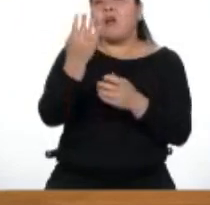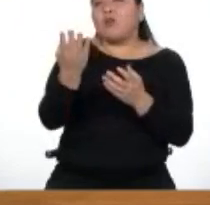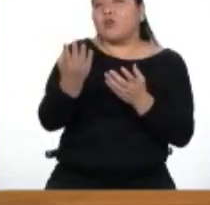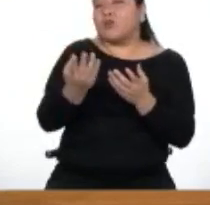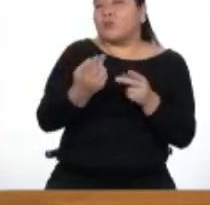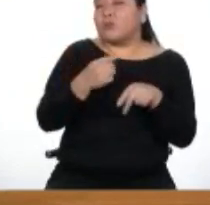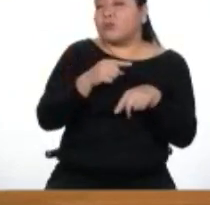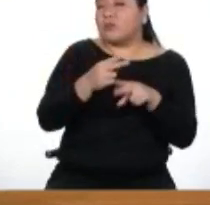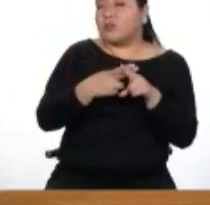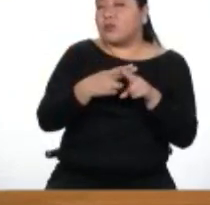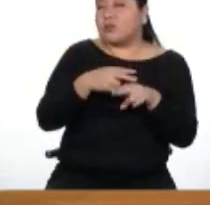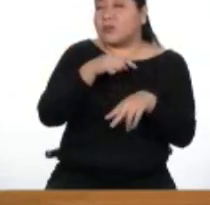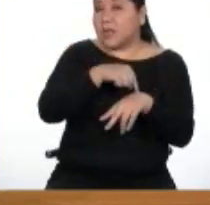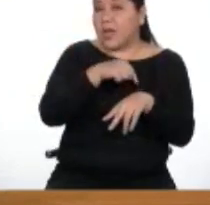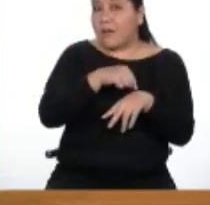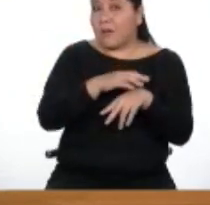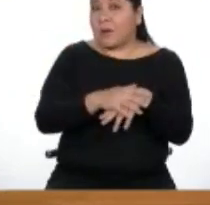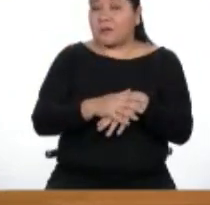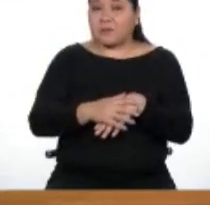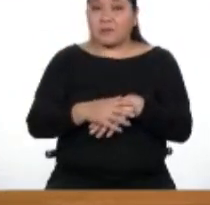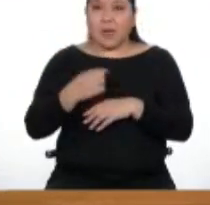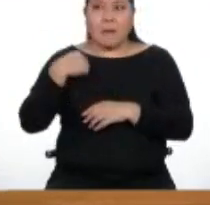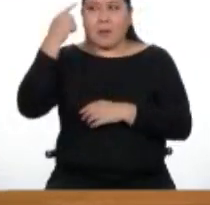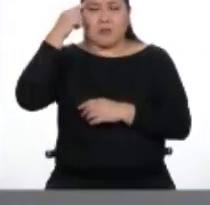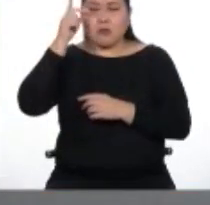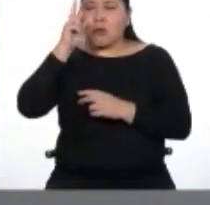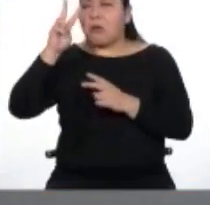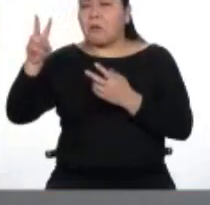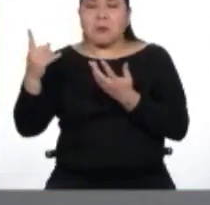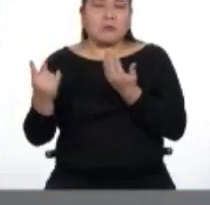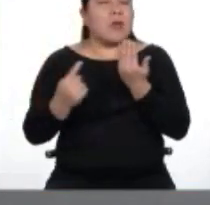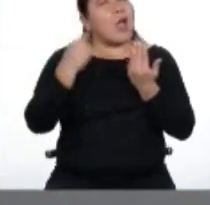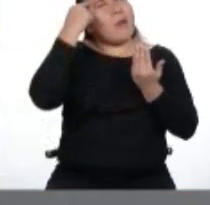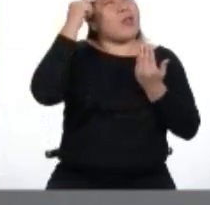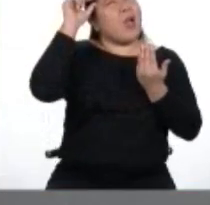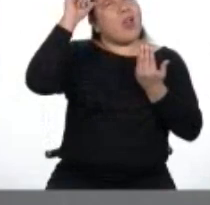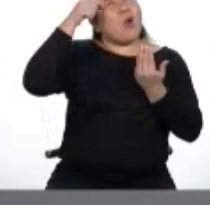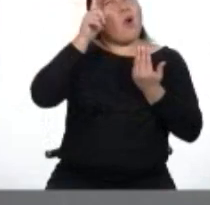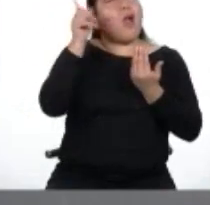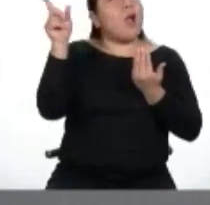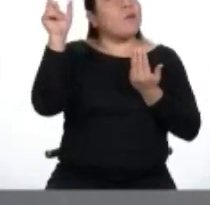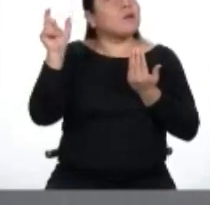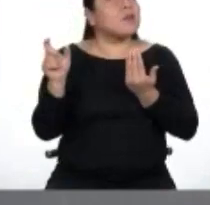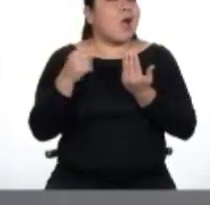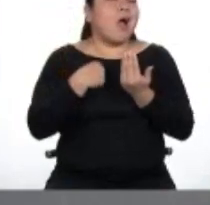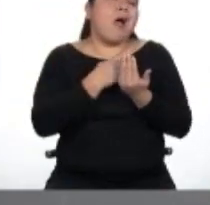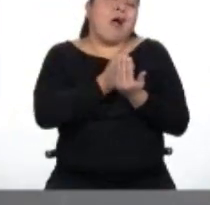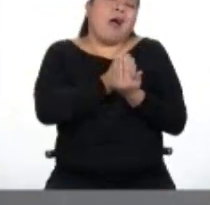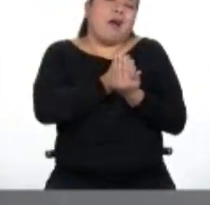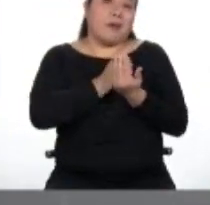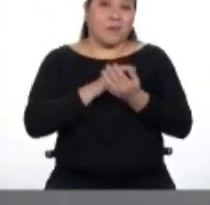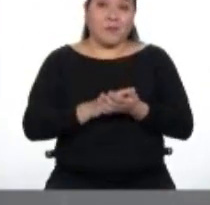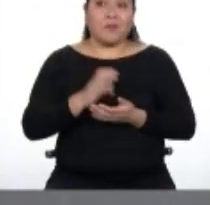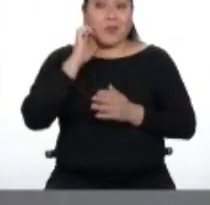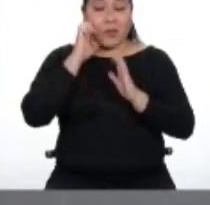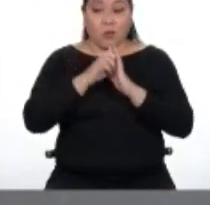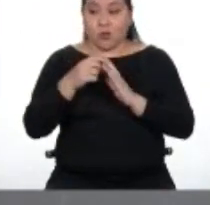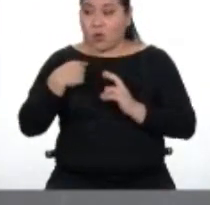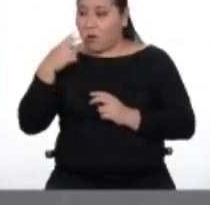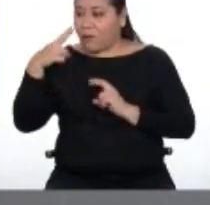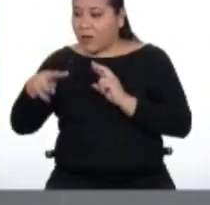Cuando pensemos en esa persona, aunque no la veamos. Claro. Por ejemplo, yo, cada vez que veo a Tocino,